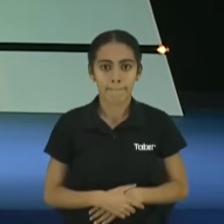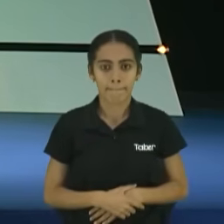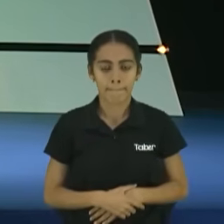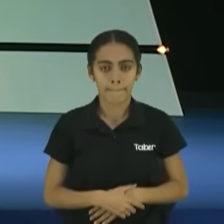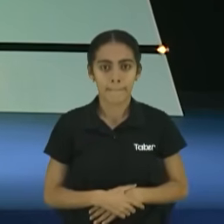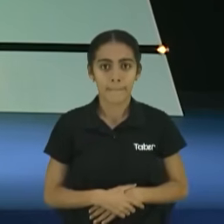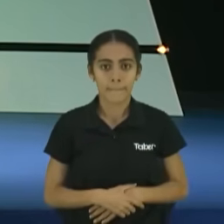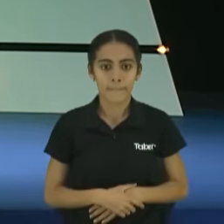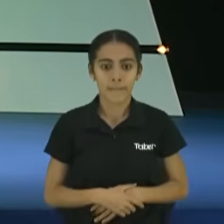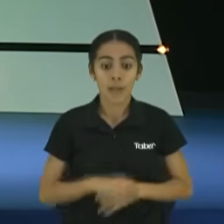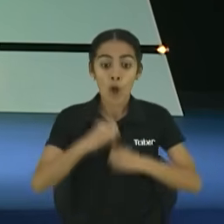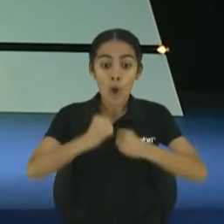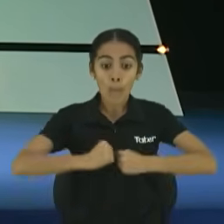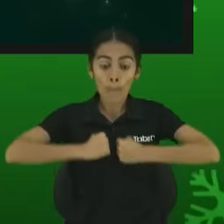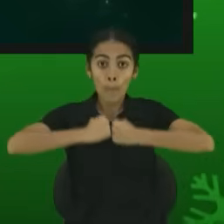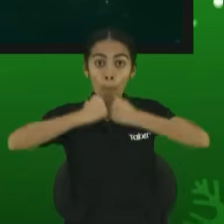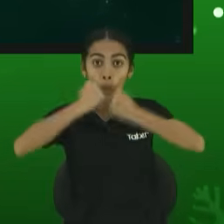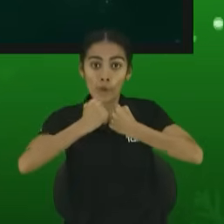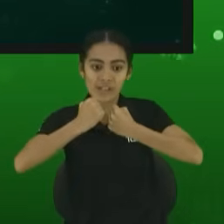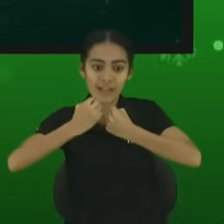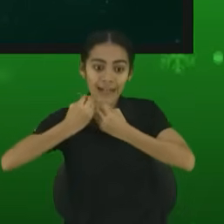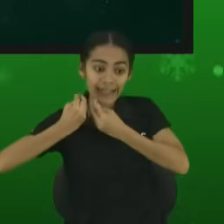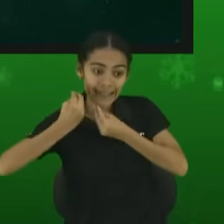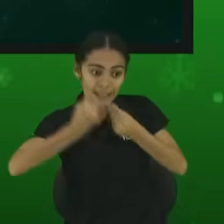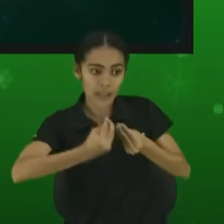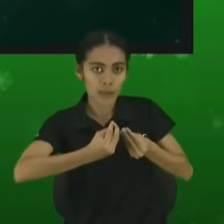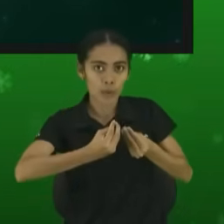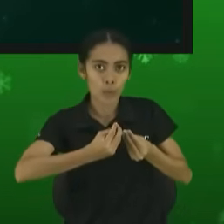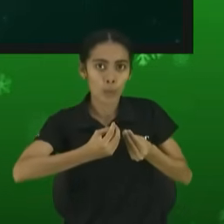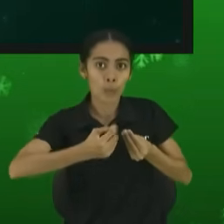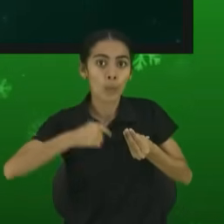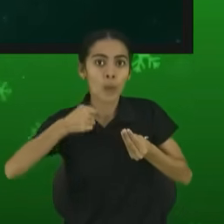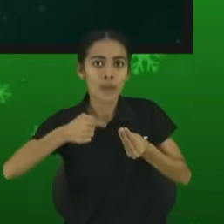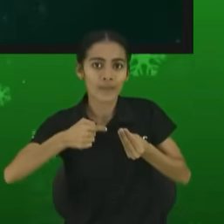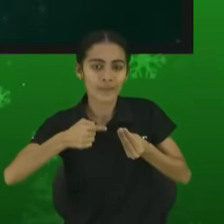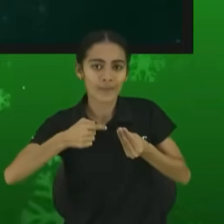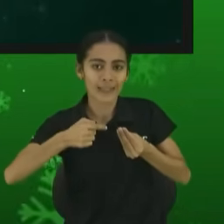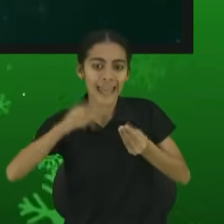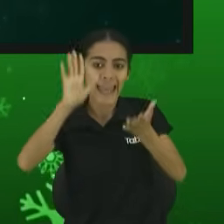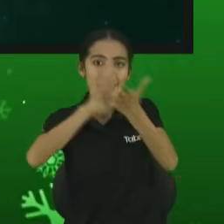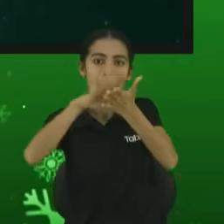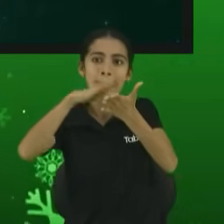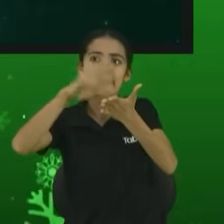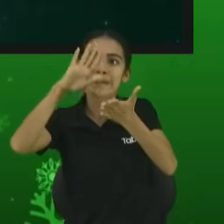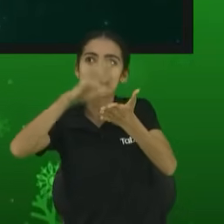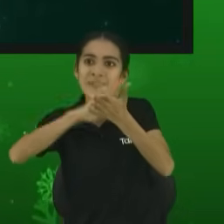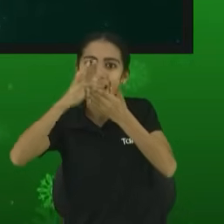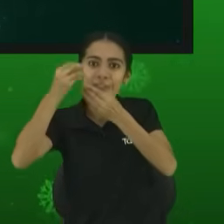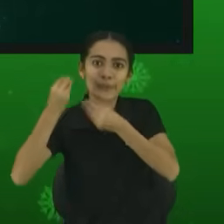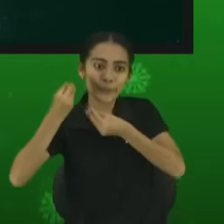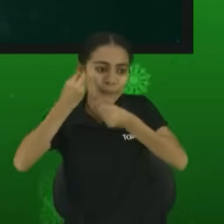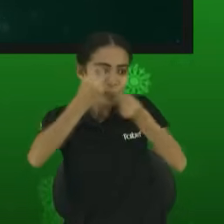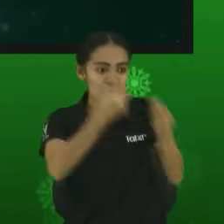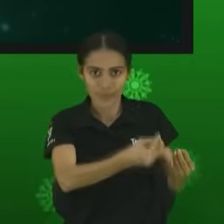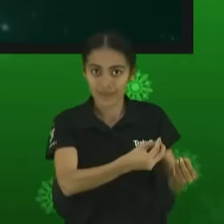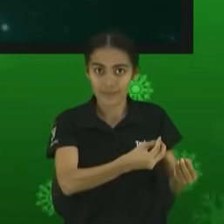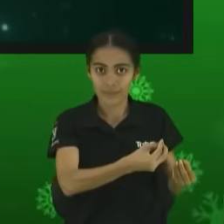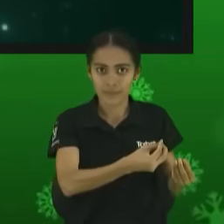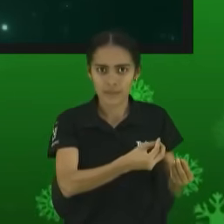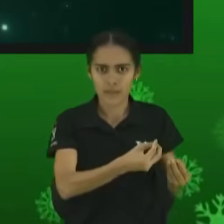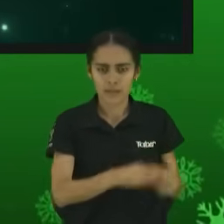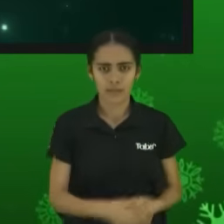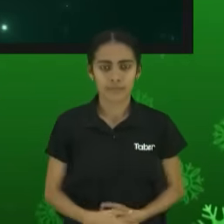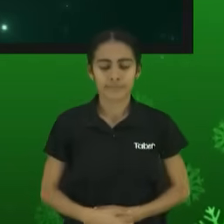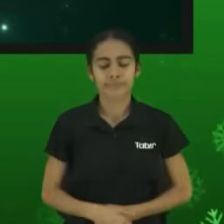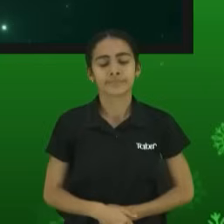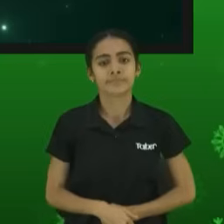pero recibiréis poder cuando haya venido sobre vosotros. ¿Quién? Pero ¿cuál es el problema, pastor? ¿Y por qué yo no he sido empoderado?